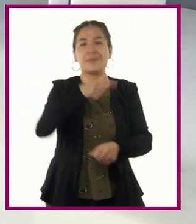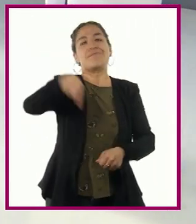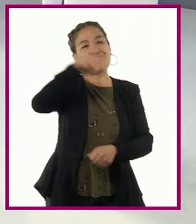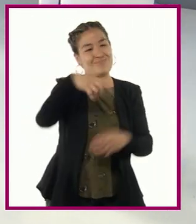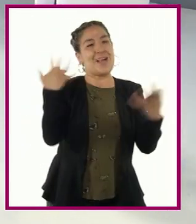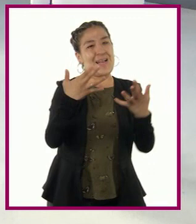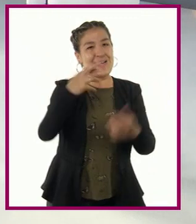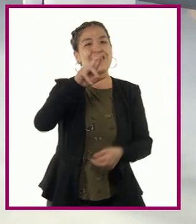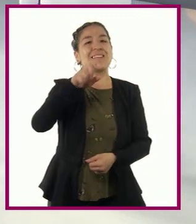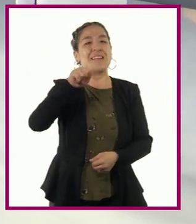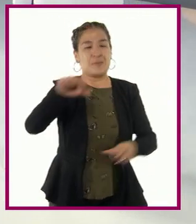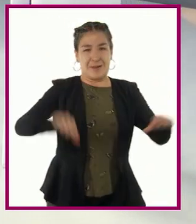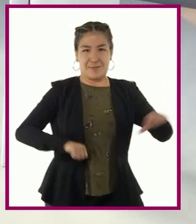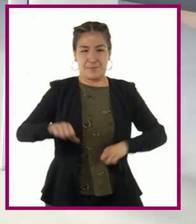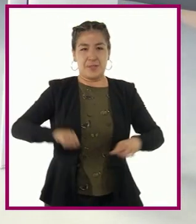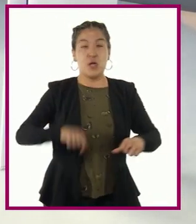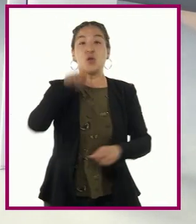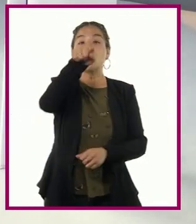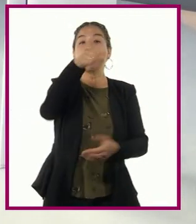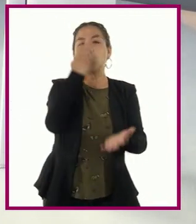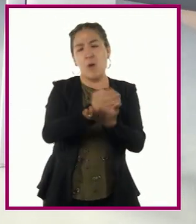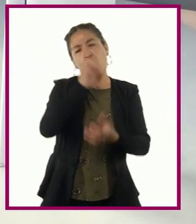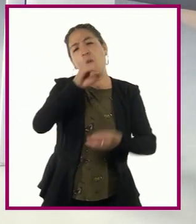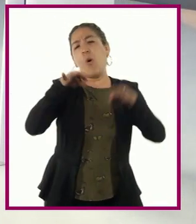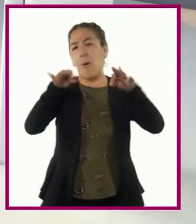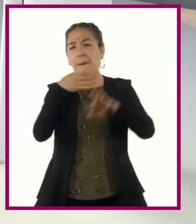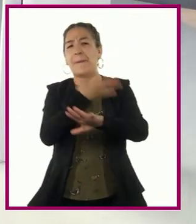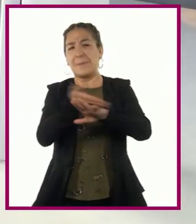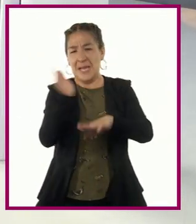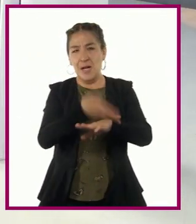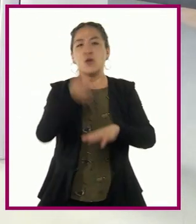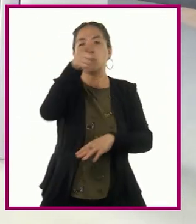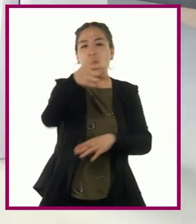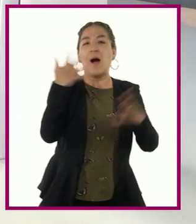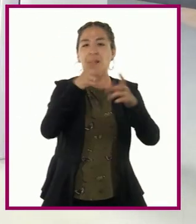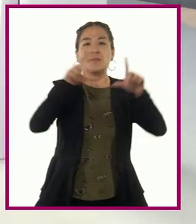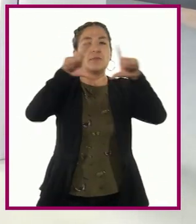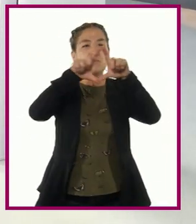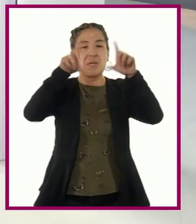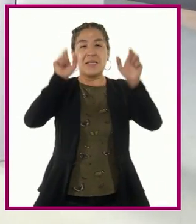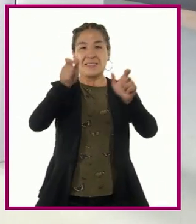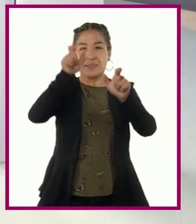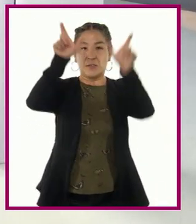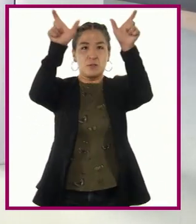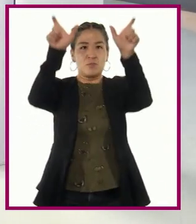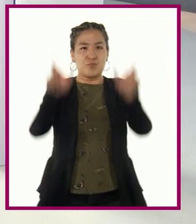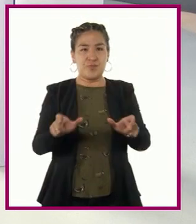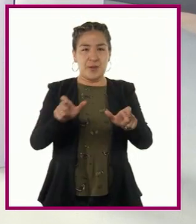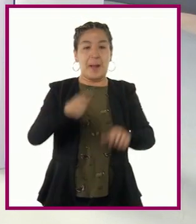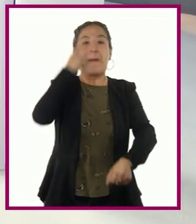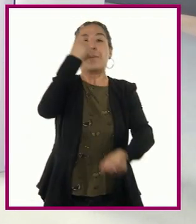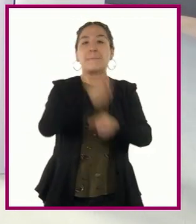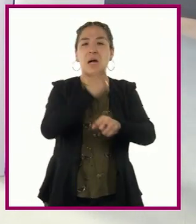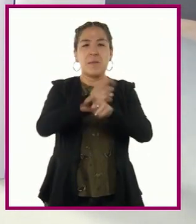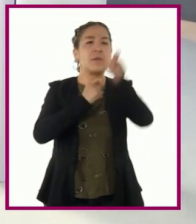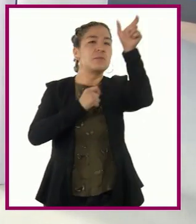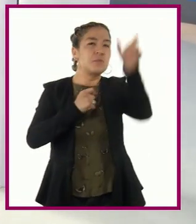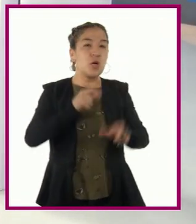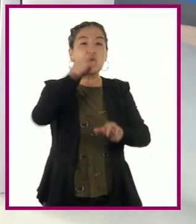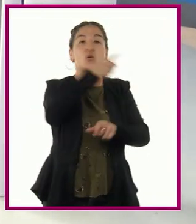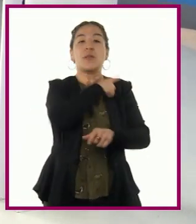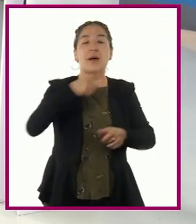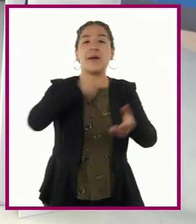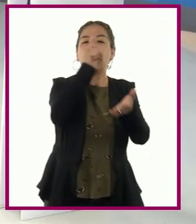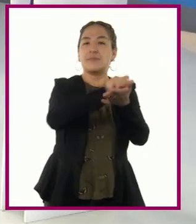reto. En su cuaderno u hojas blancas, elaboren un cuadro de 2 columnas. En la primera columna, escriban